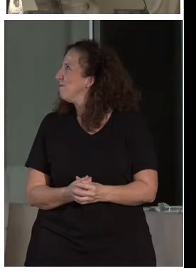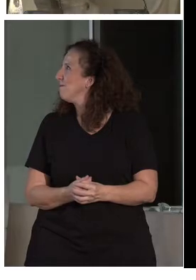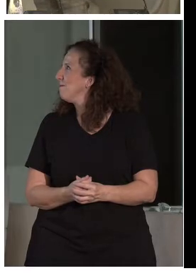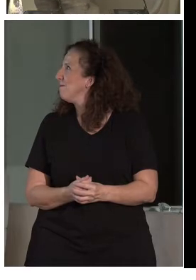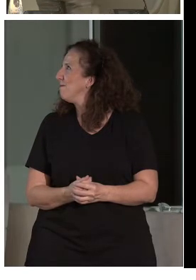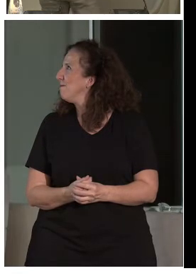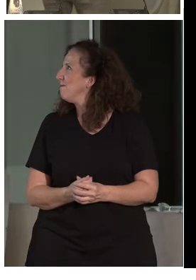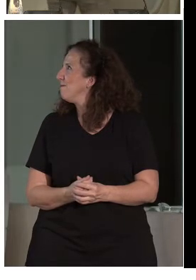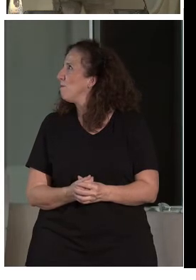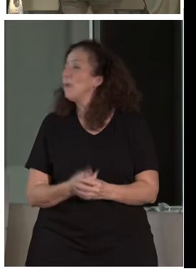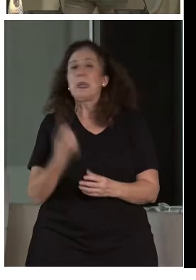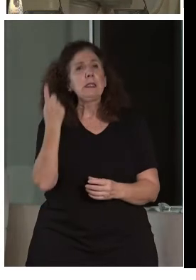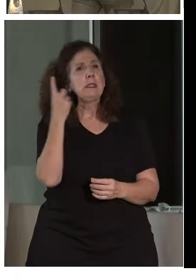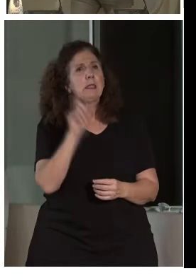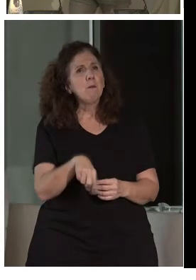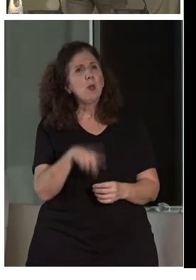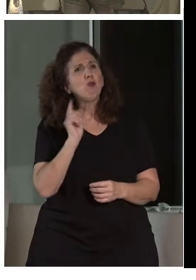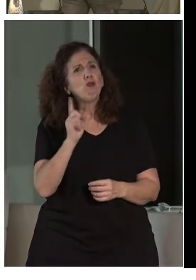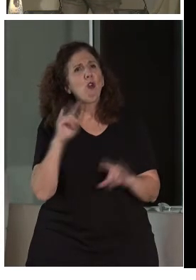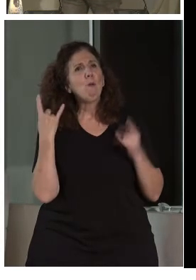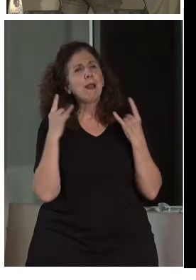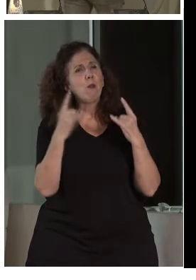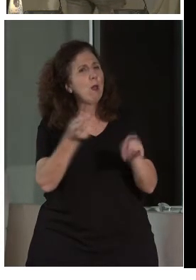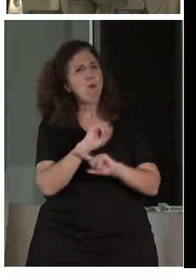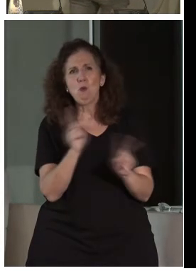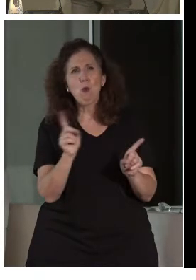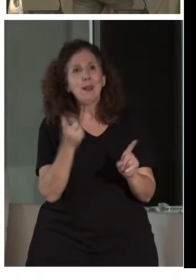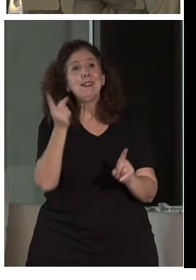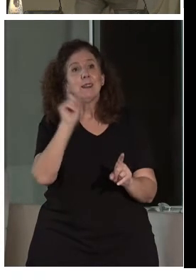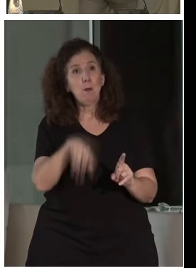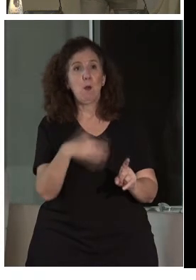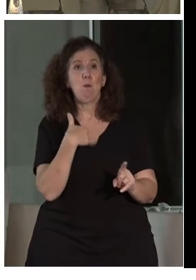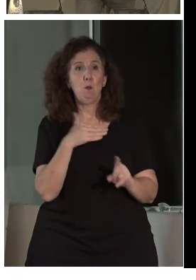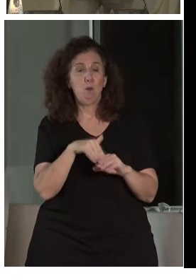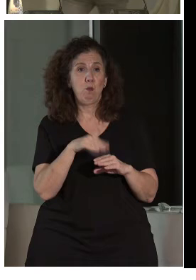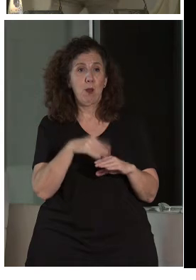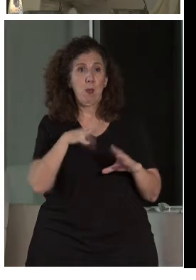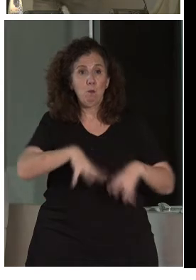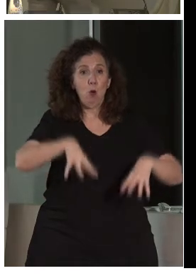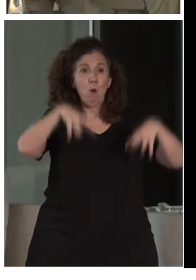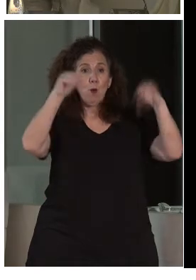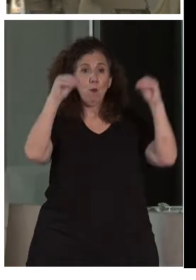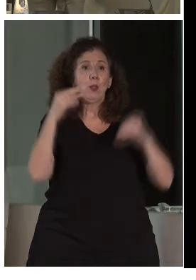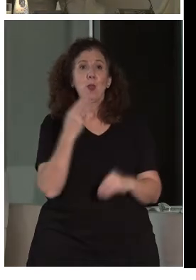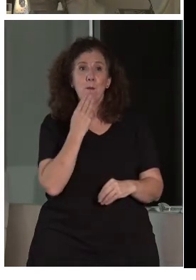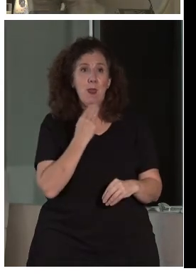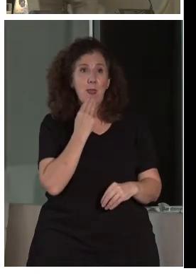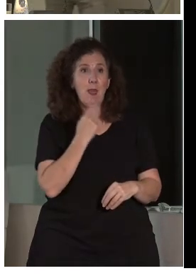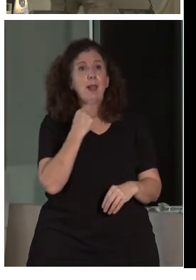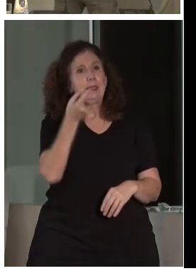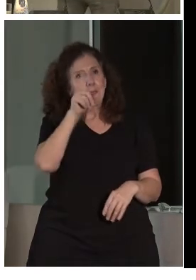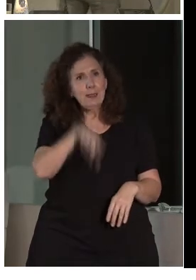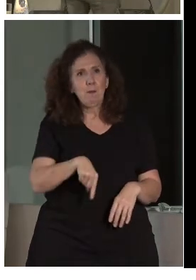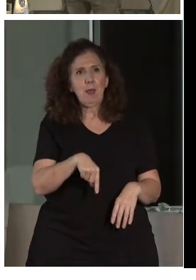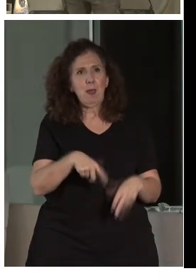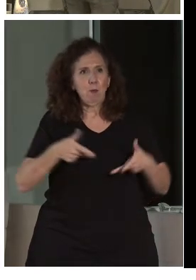Vale, pero mirar, es que no solamente tiene que ver con el medio natural. Fijaros que hay los monumentos de Mérida vistos desde una silla Joelet. Lo mismo,